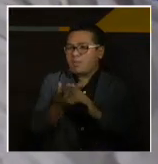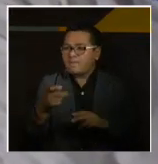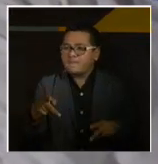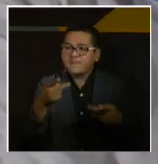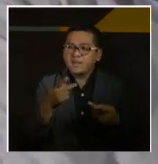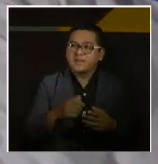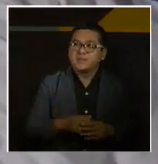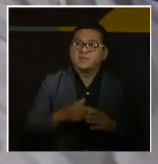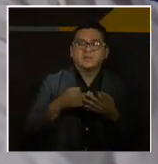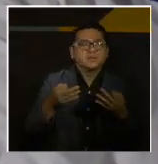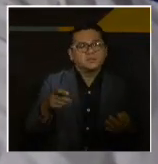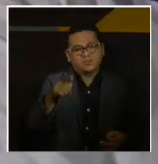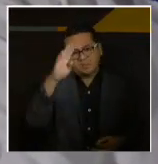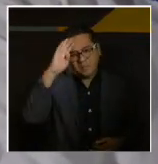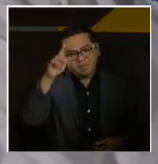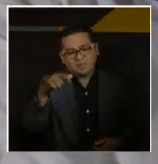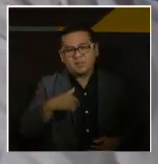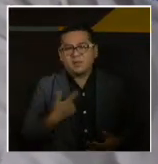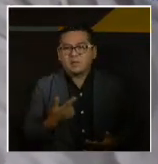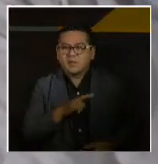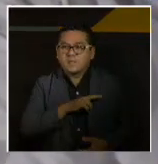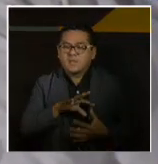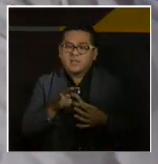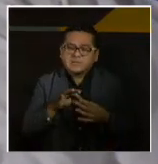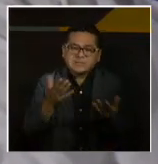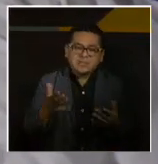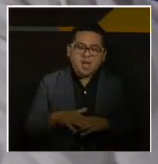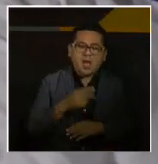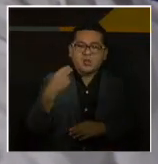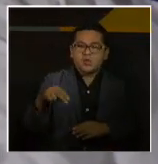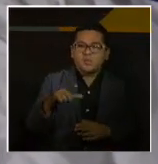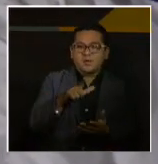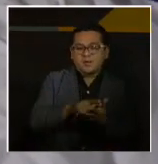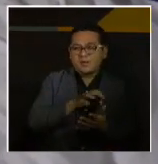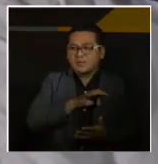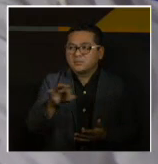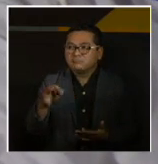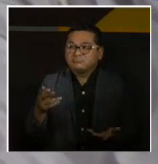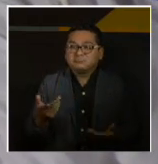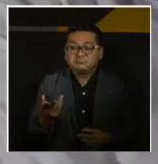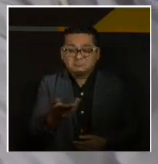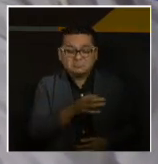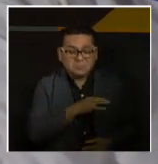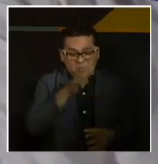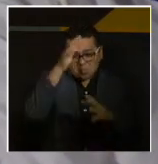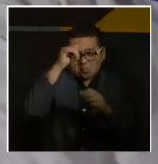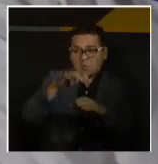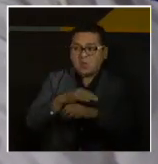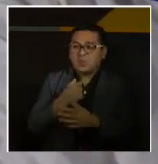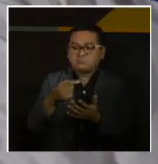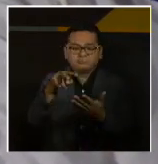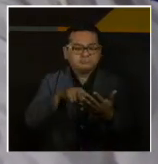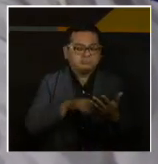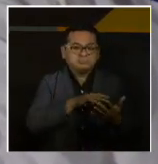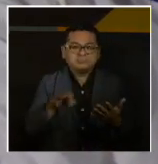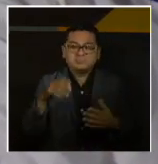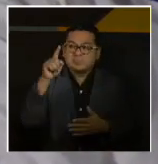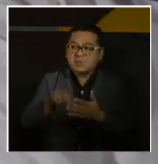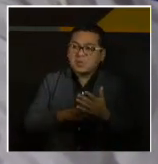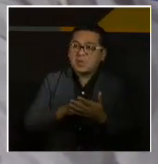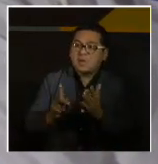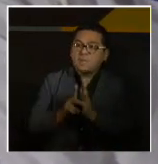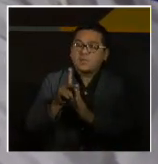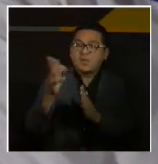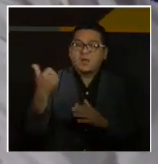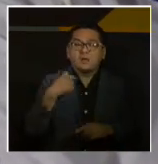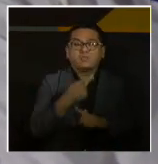ventas, compraventas de tierras. ¿Qué opina de esto particularmente, que se hace en nombre de la ley? Y si estaría también de acuerdo en revisar, incluso cancelar proyectos